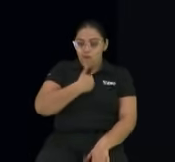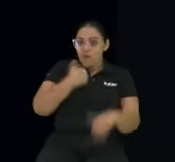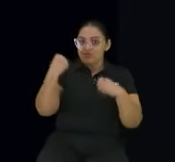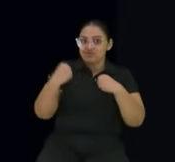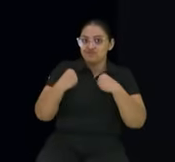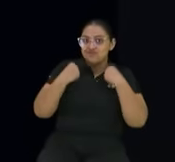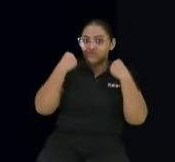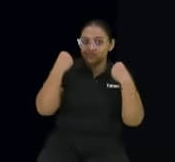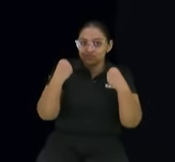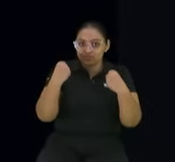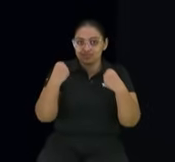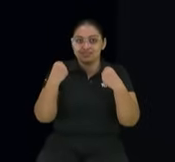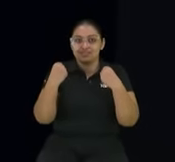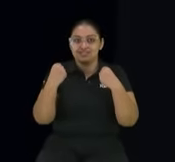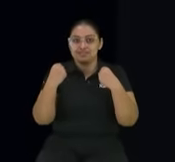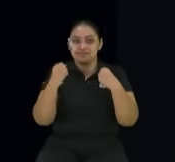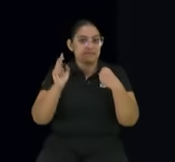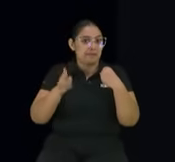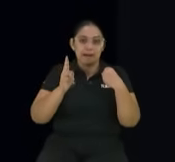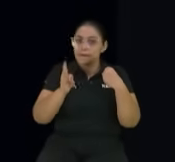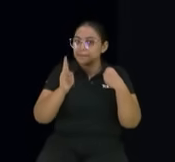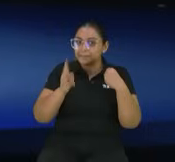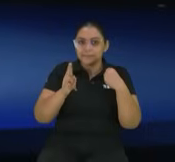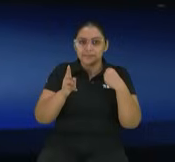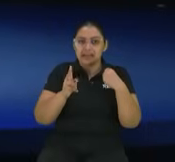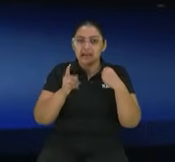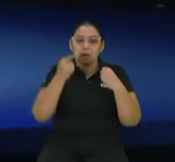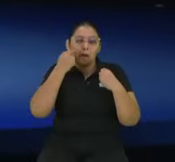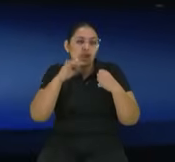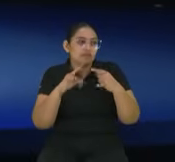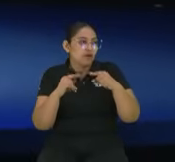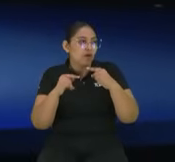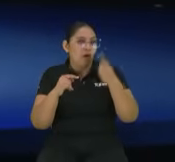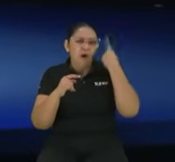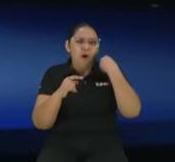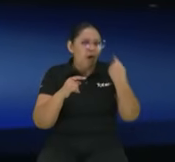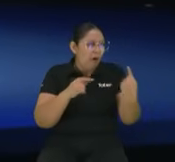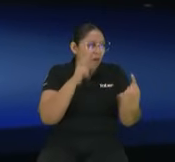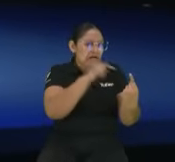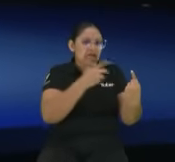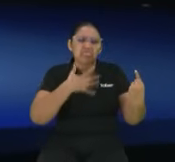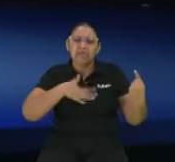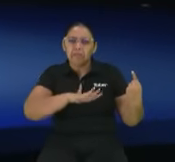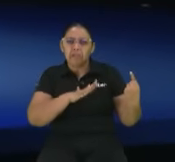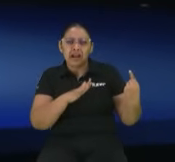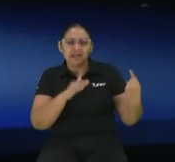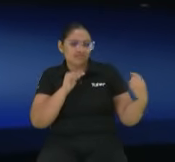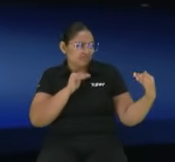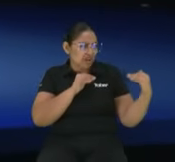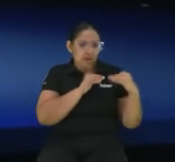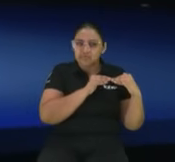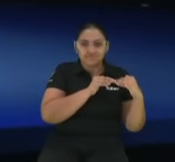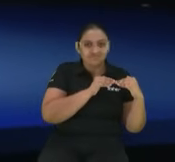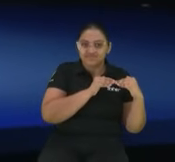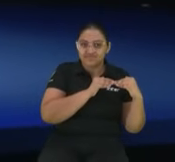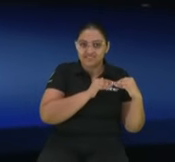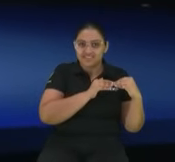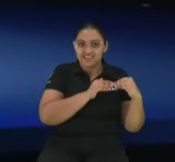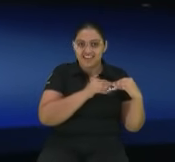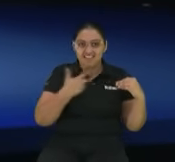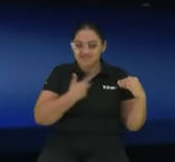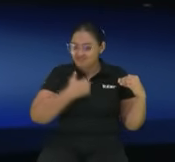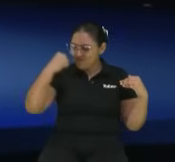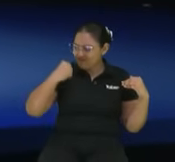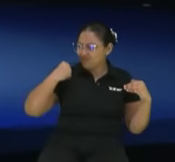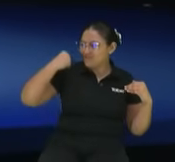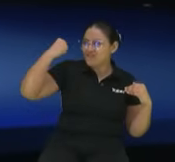los hombres de la tierra nuestra fortaleza proviene de parte de Dios nuestra